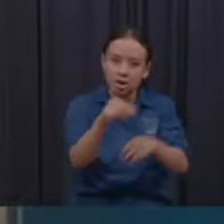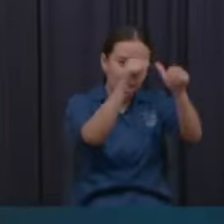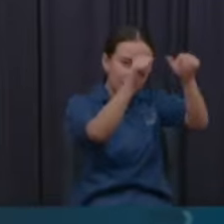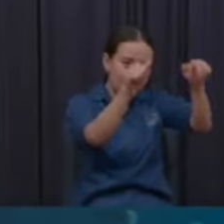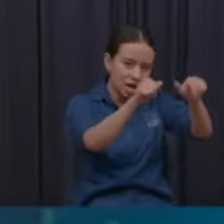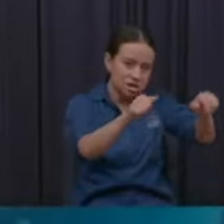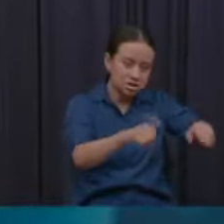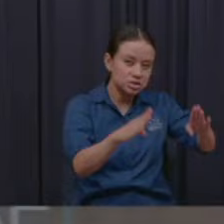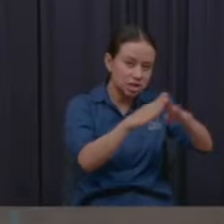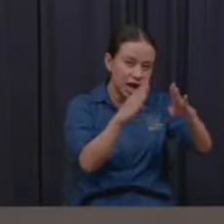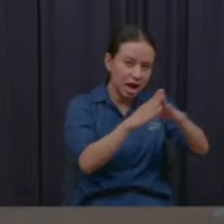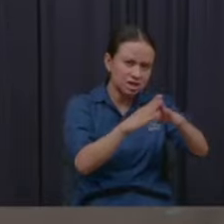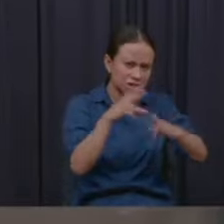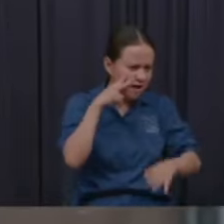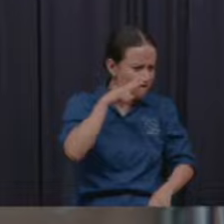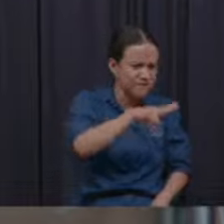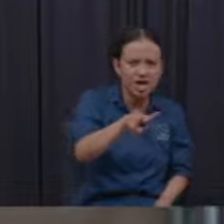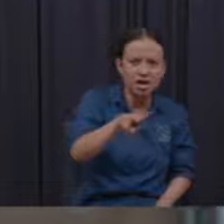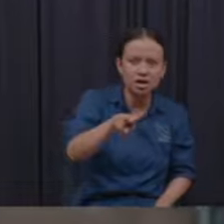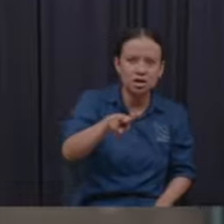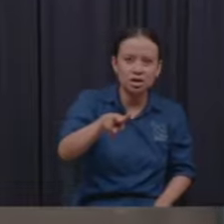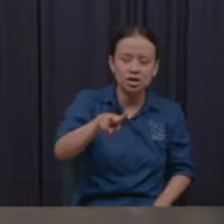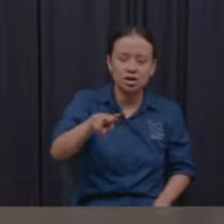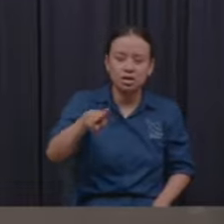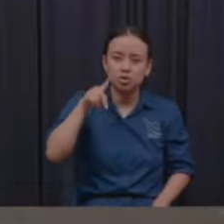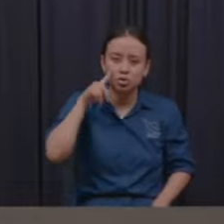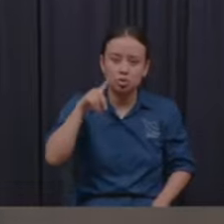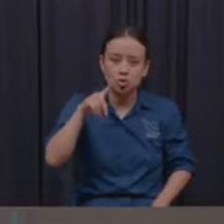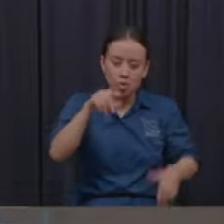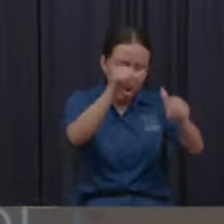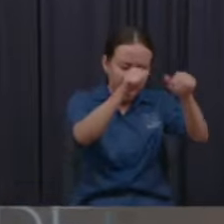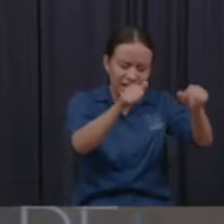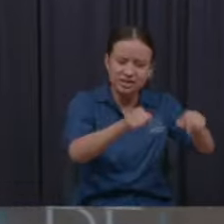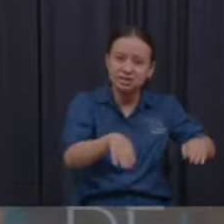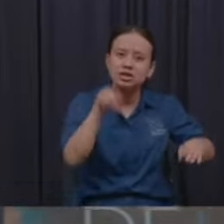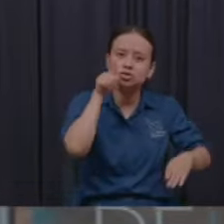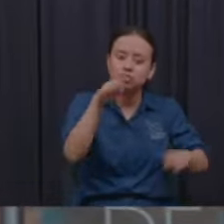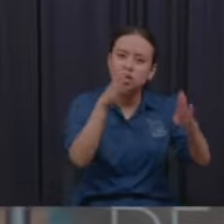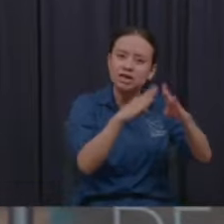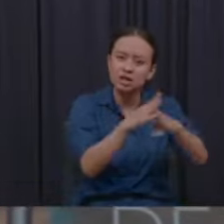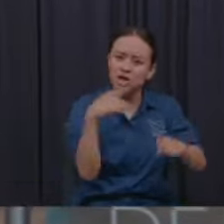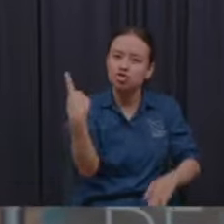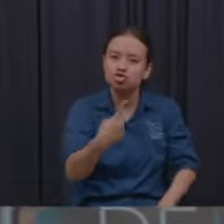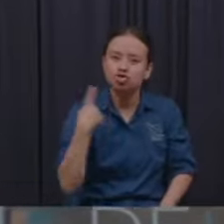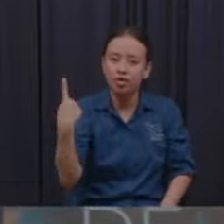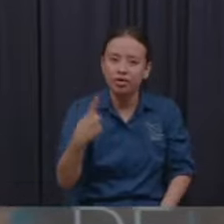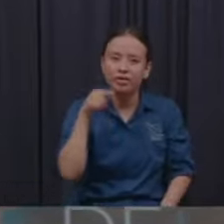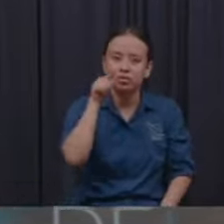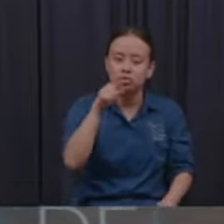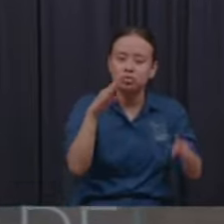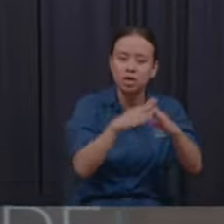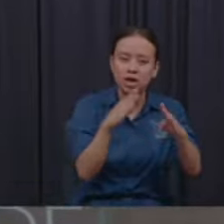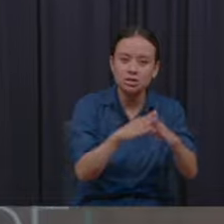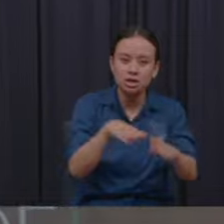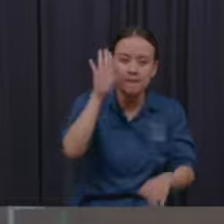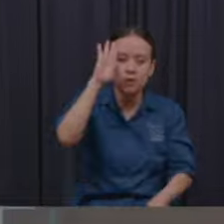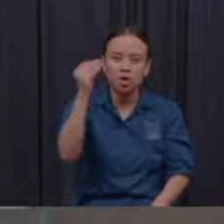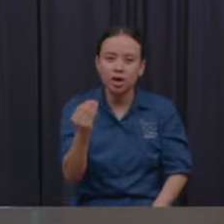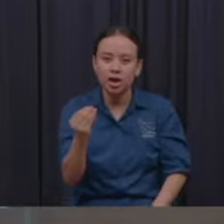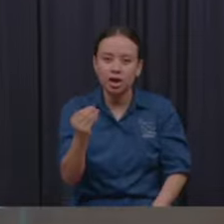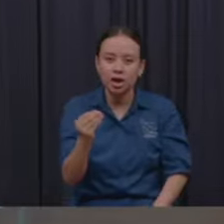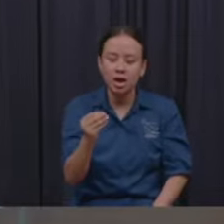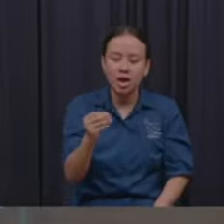Y hay que entrar a revisar, a ver qué hay, de dónde, cuándo llegó esto. ¿Por qué se metió esto en la casa? ¿Por